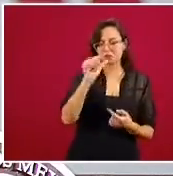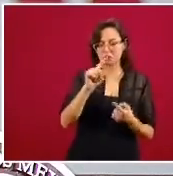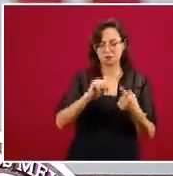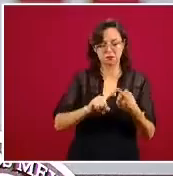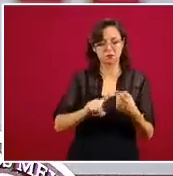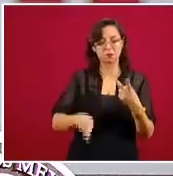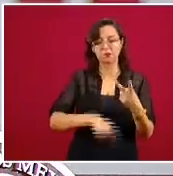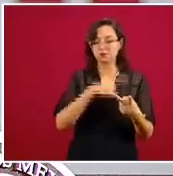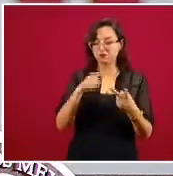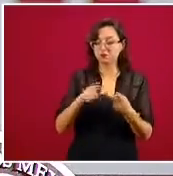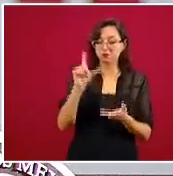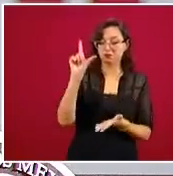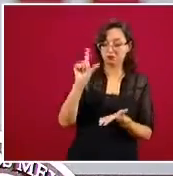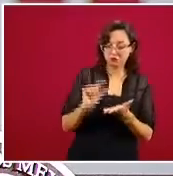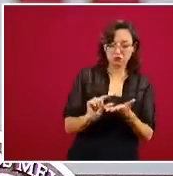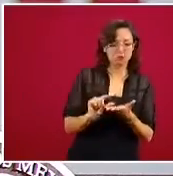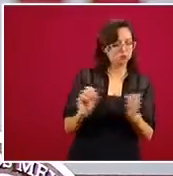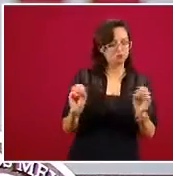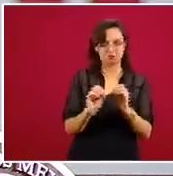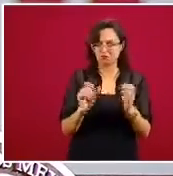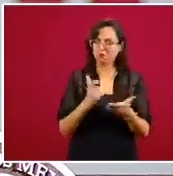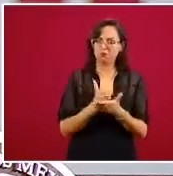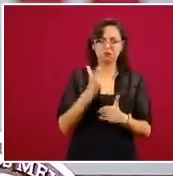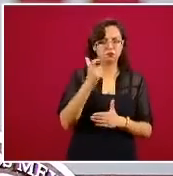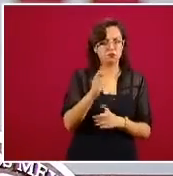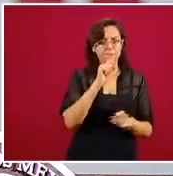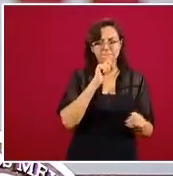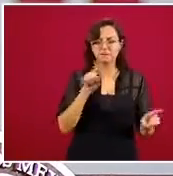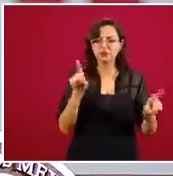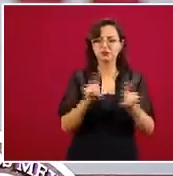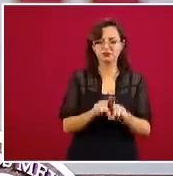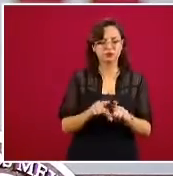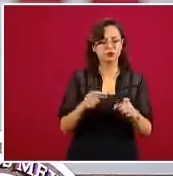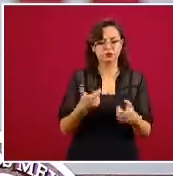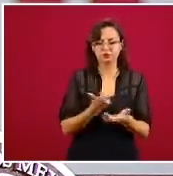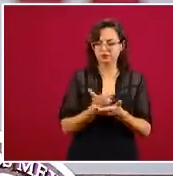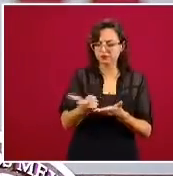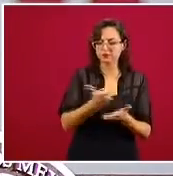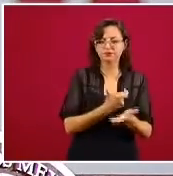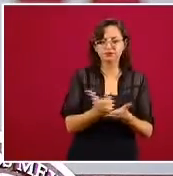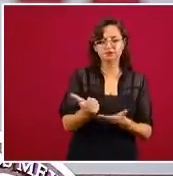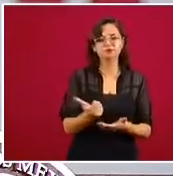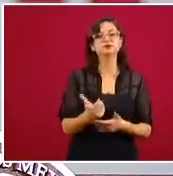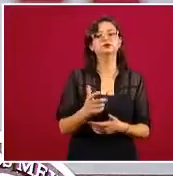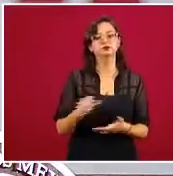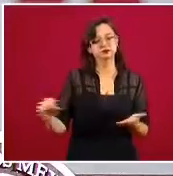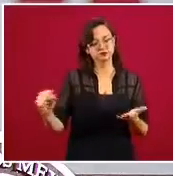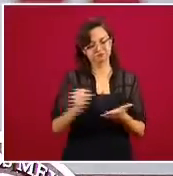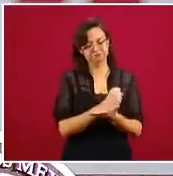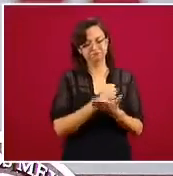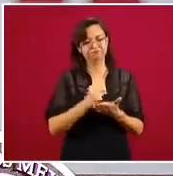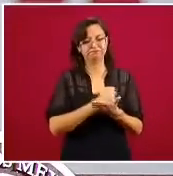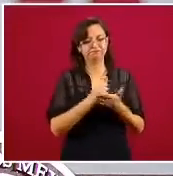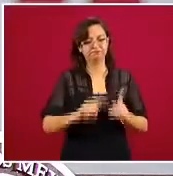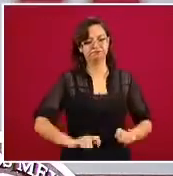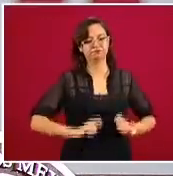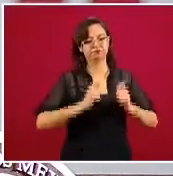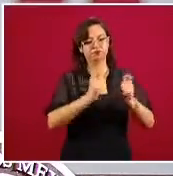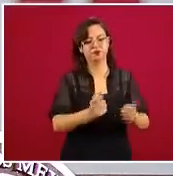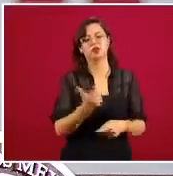la plantilla ni han bajado el salario, se ofrecen estos créditos a la palabra por